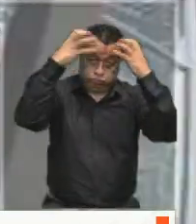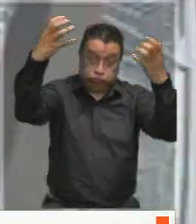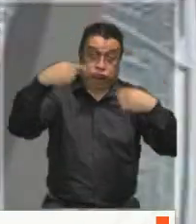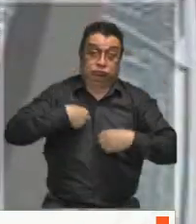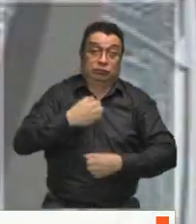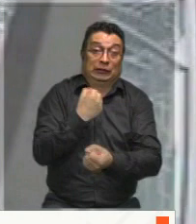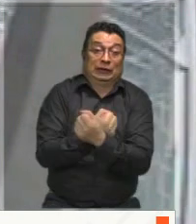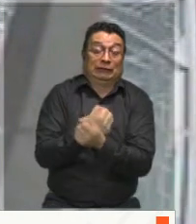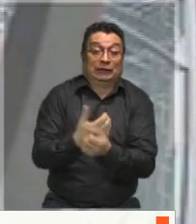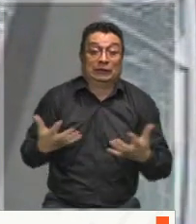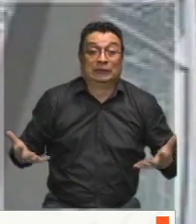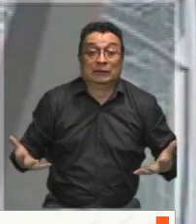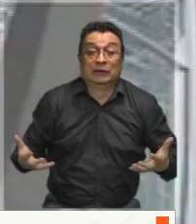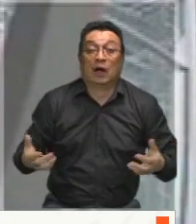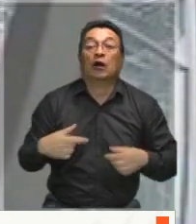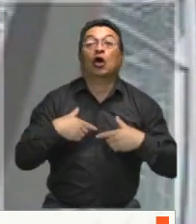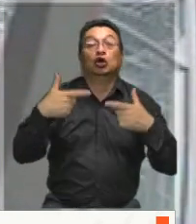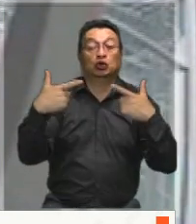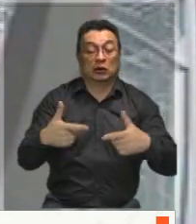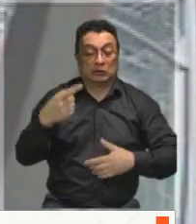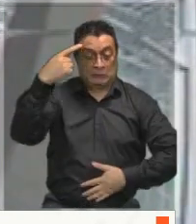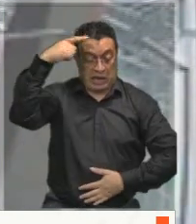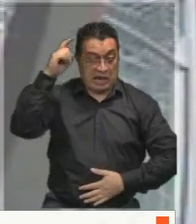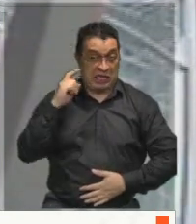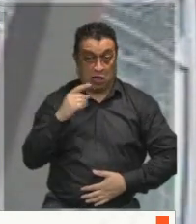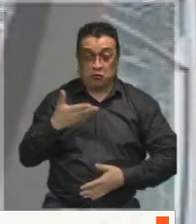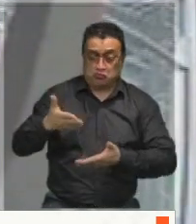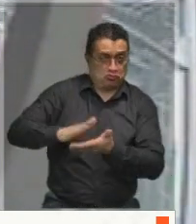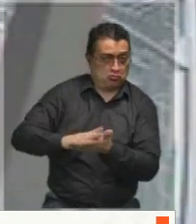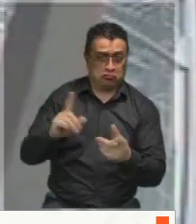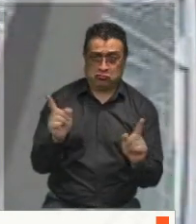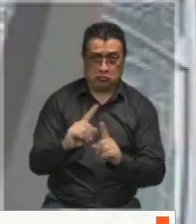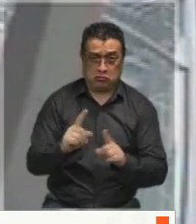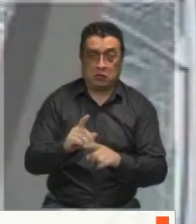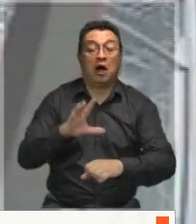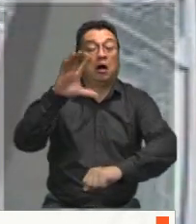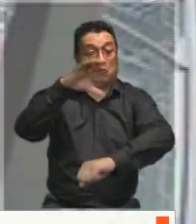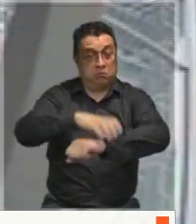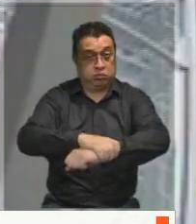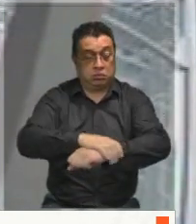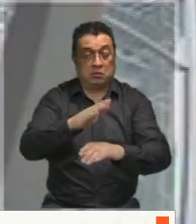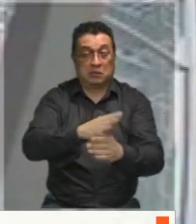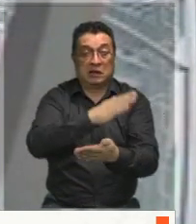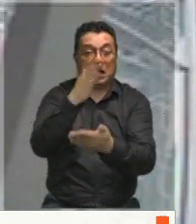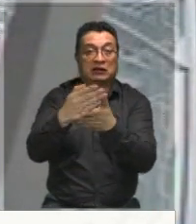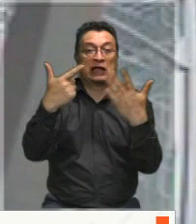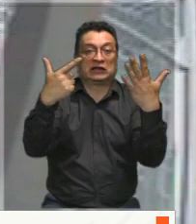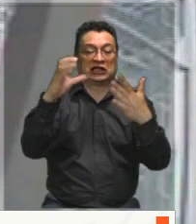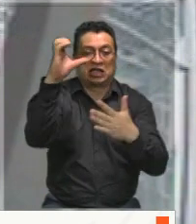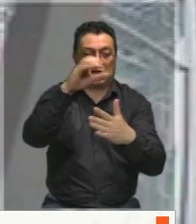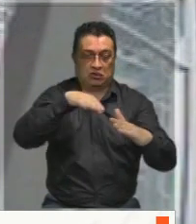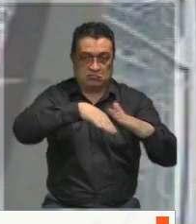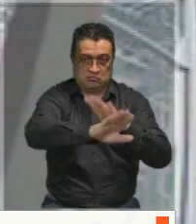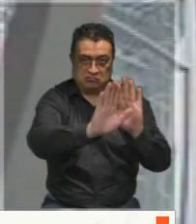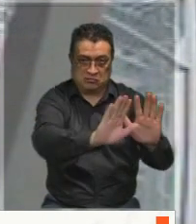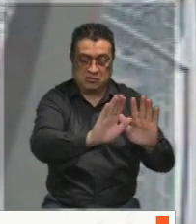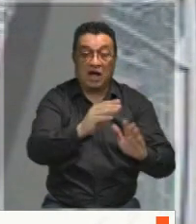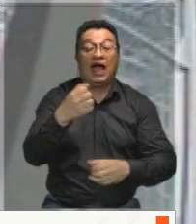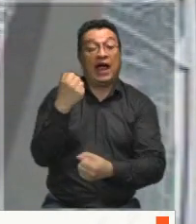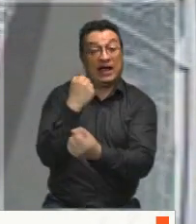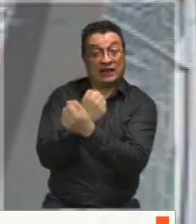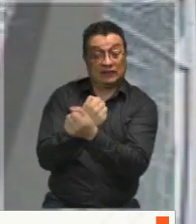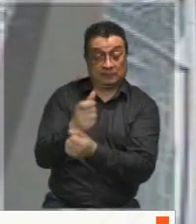después. Afortunadamente, el herido está fuera de riesgo vital y su detención se amplió hasta el 7 de enero, mientras que el funcionario